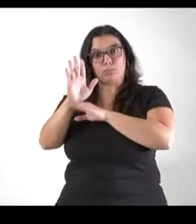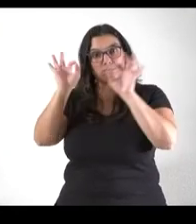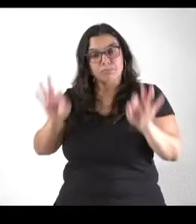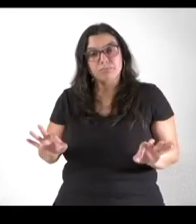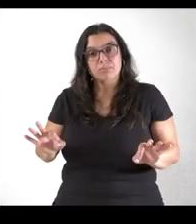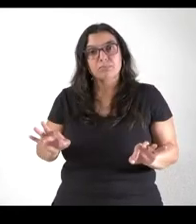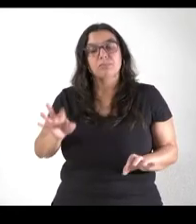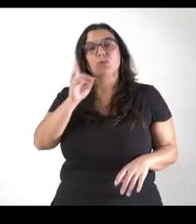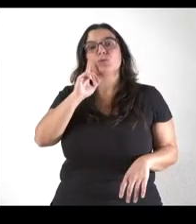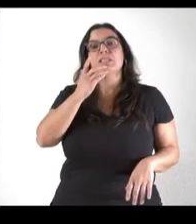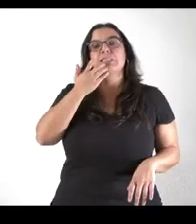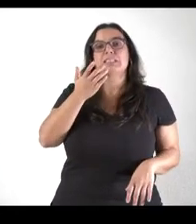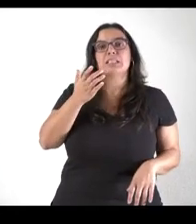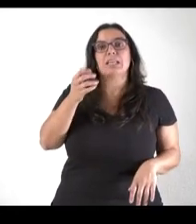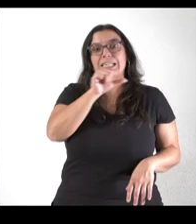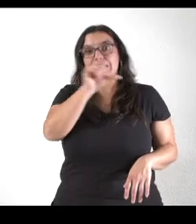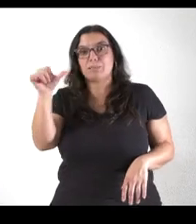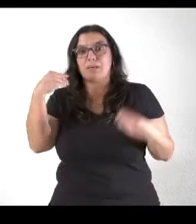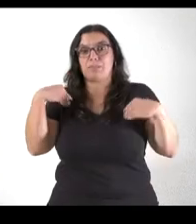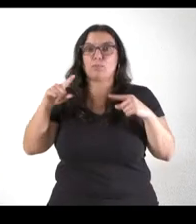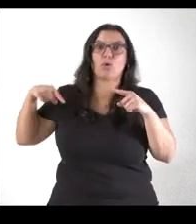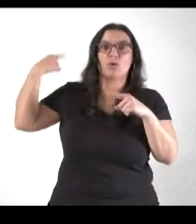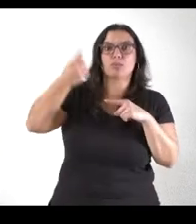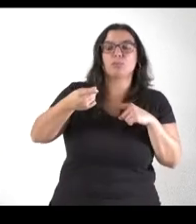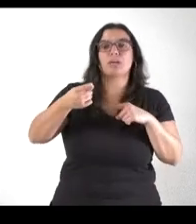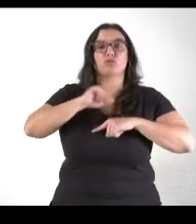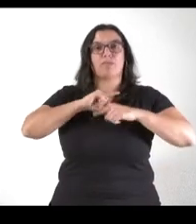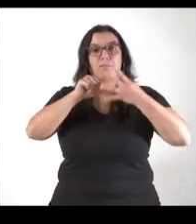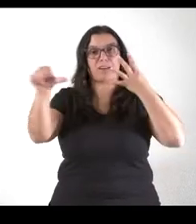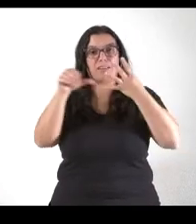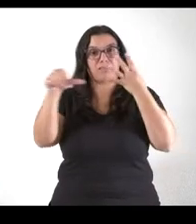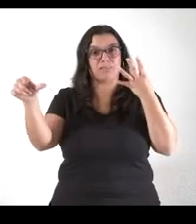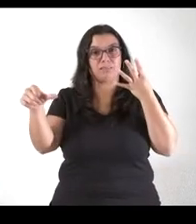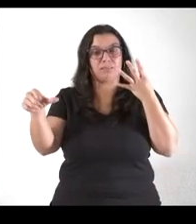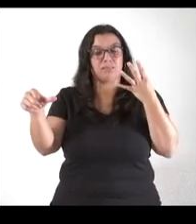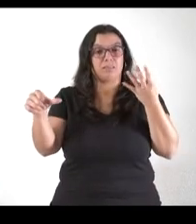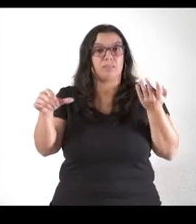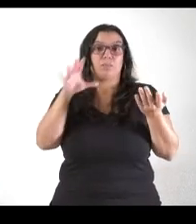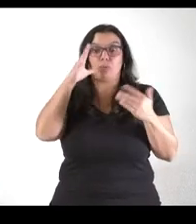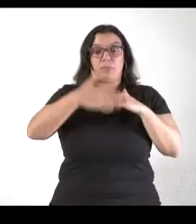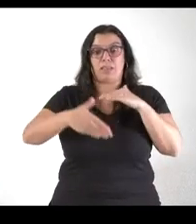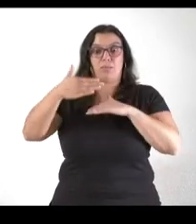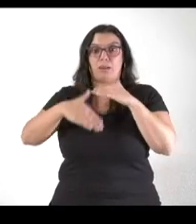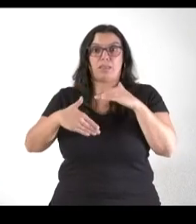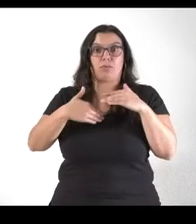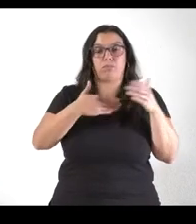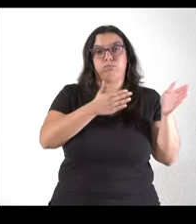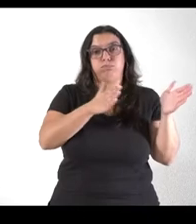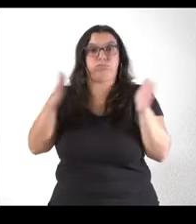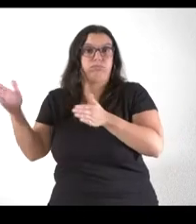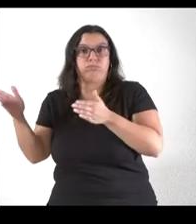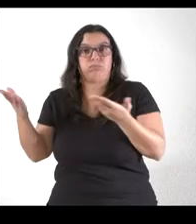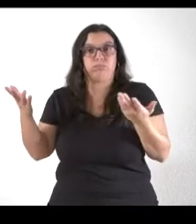sé si en torno a esa semana o la primera semana de noviembre para porque los plazos están tasados Claro en